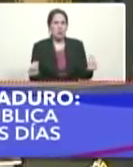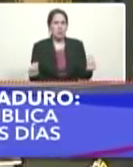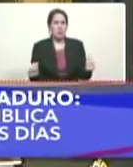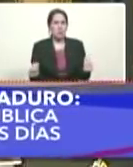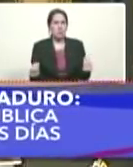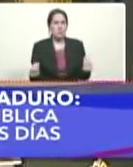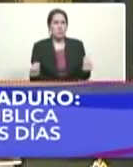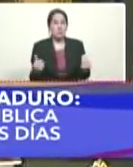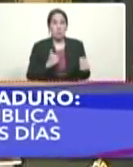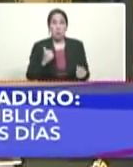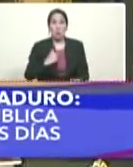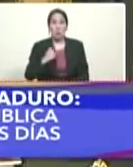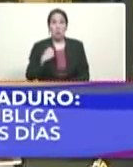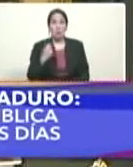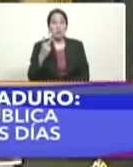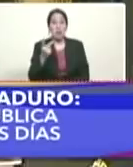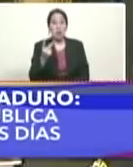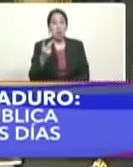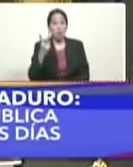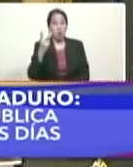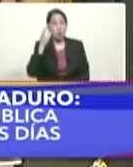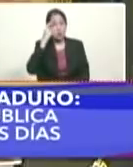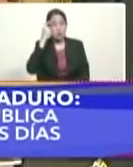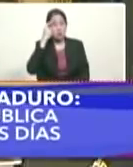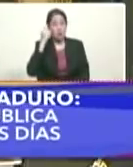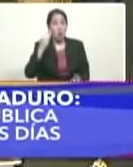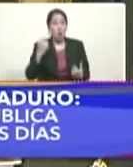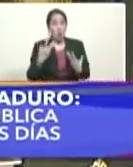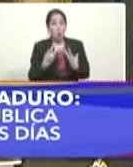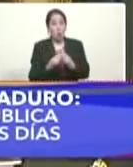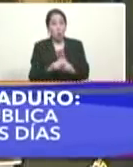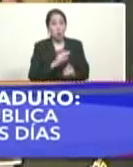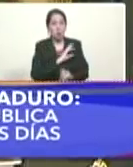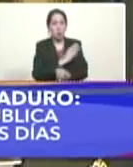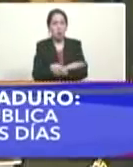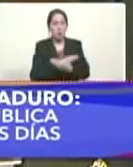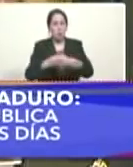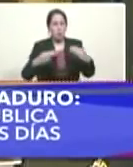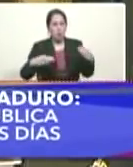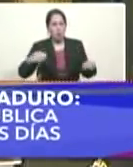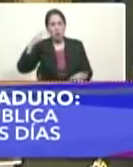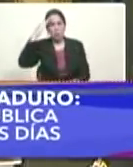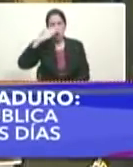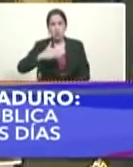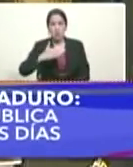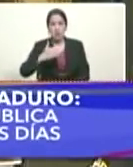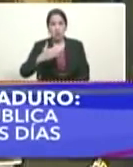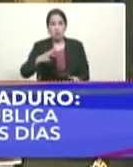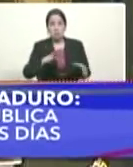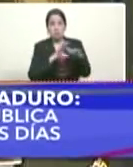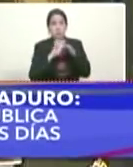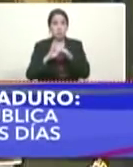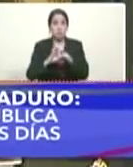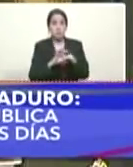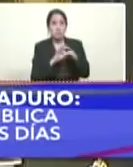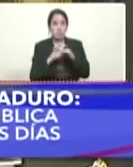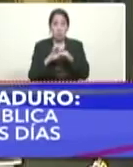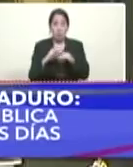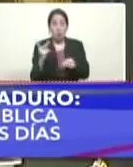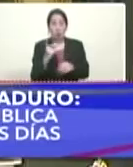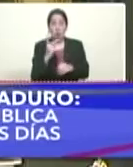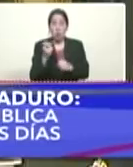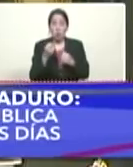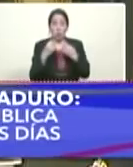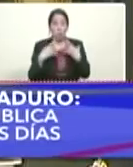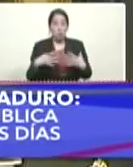vamos a aprovechar dos días intensos junto al poder popular poder militar y poder popular los grandes los grandes los dos grandes poderes de la